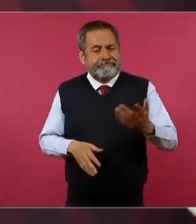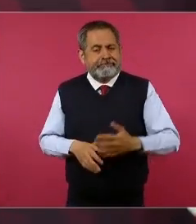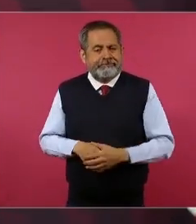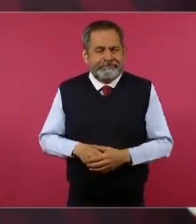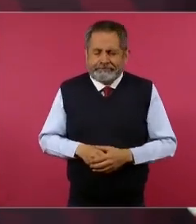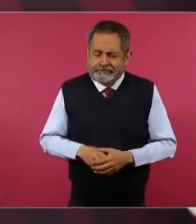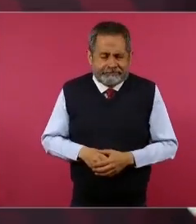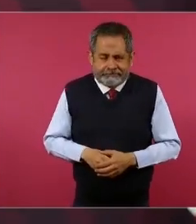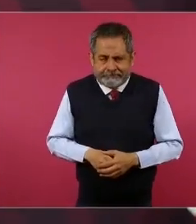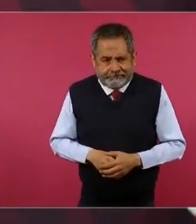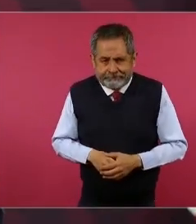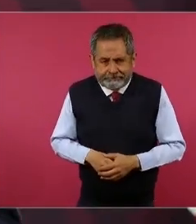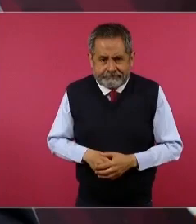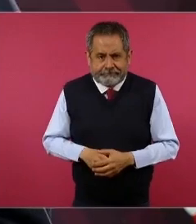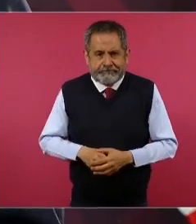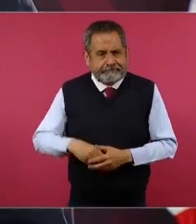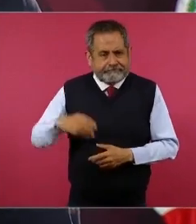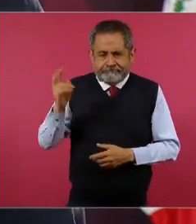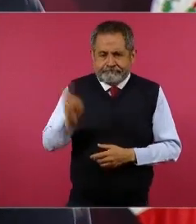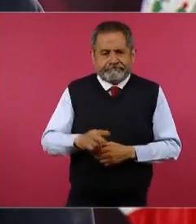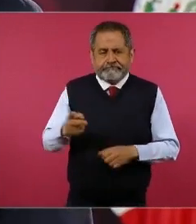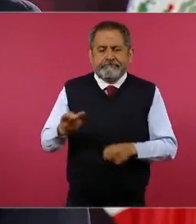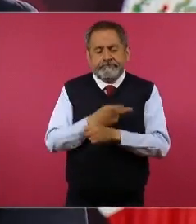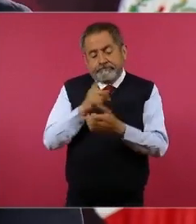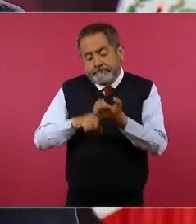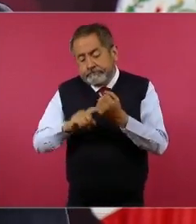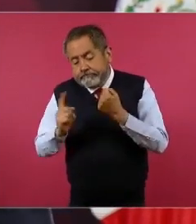cuando en realidad lo que